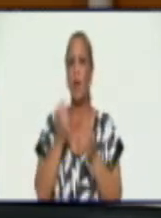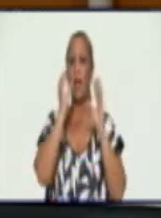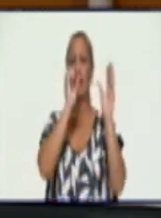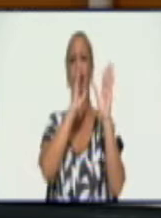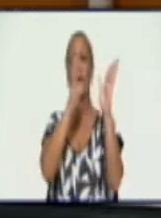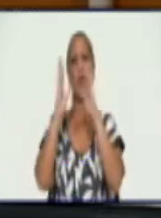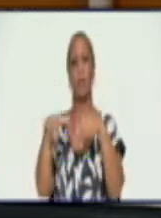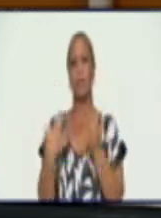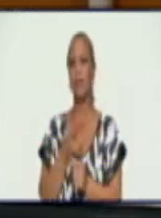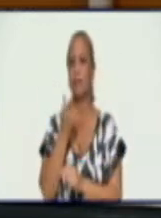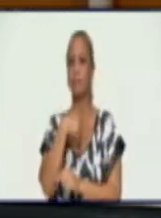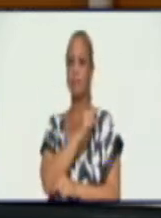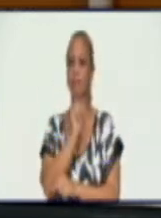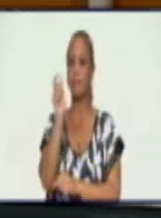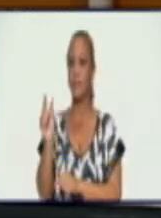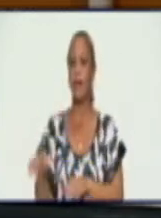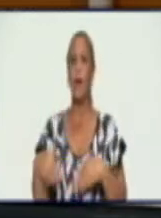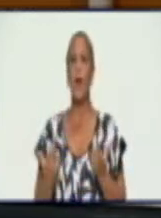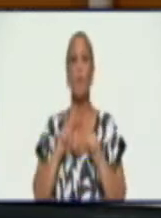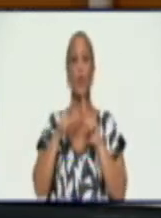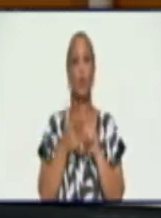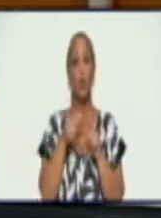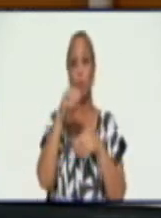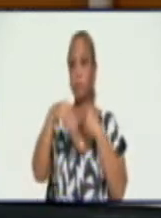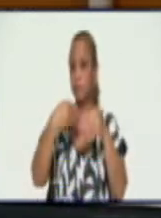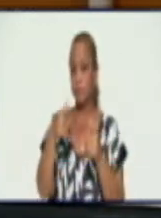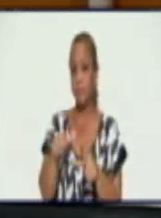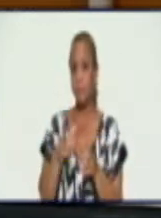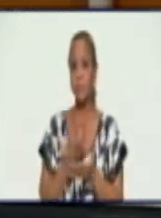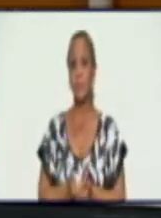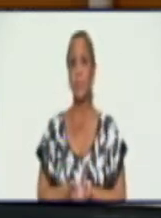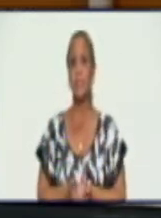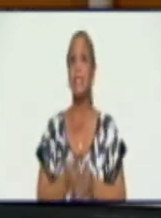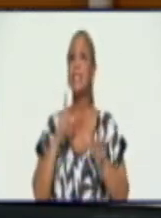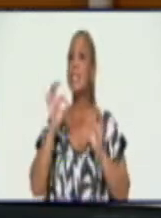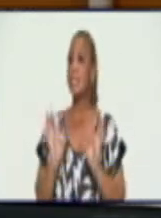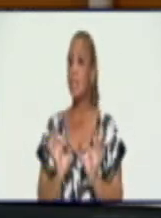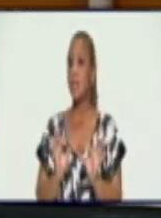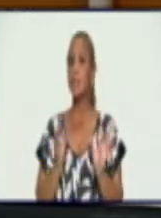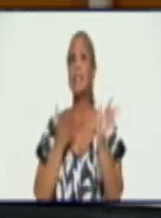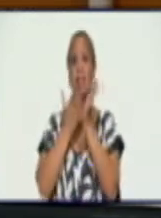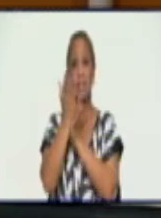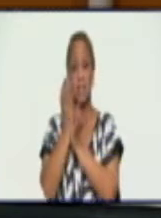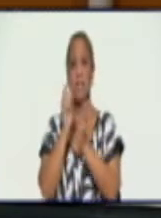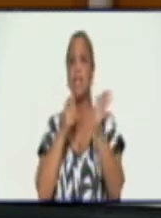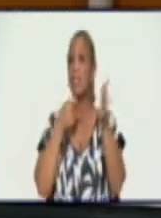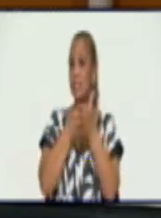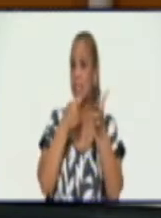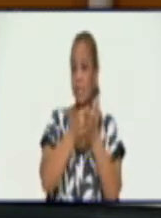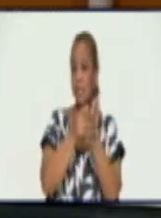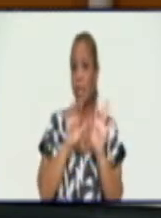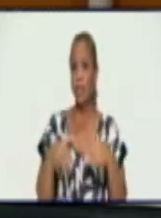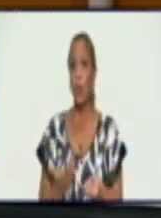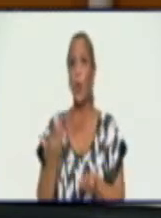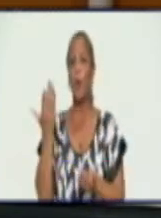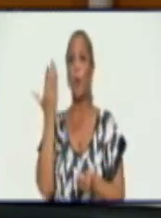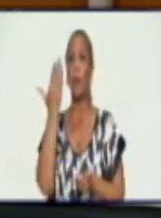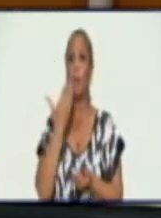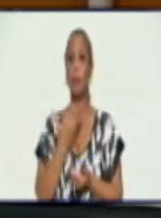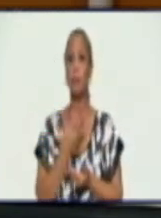población por todo lo que genera y seguir insistiendo en y en que